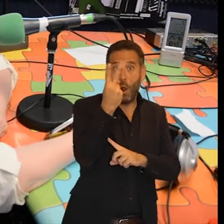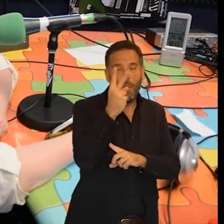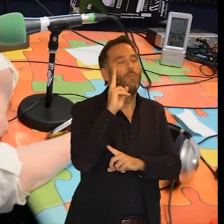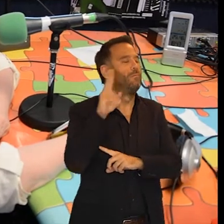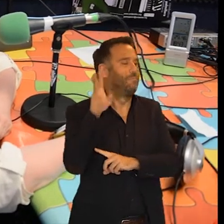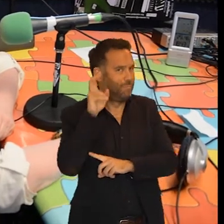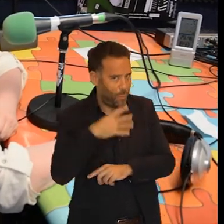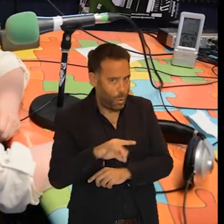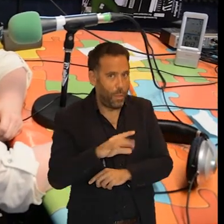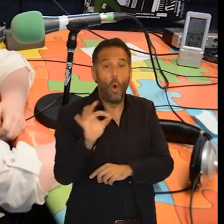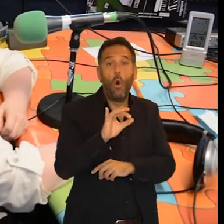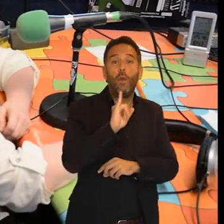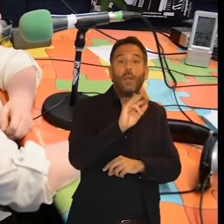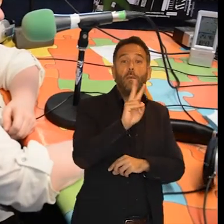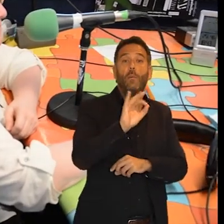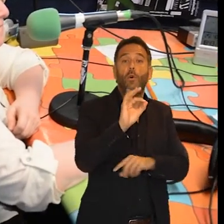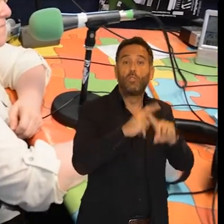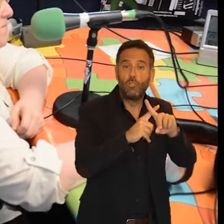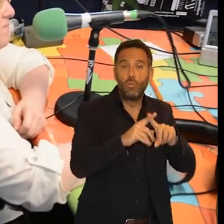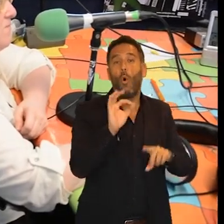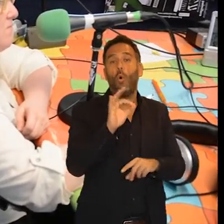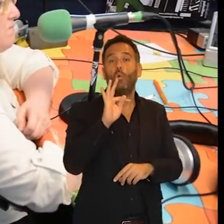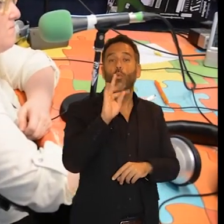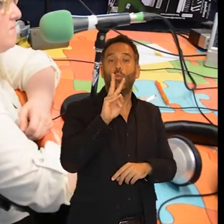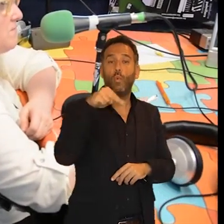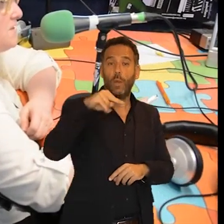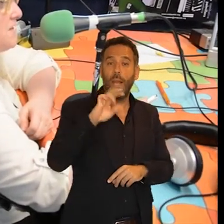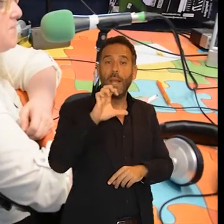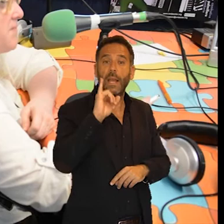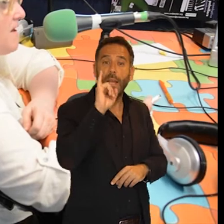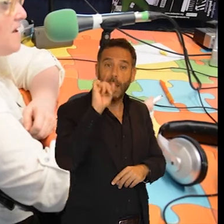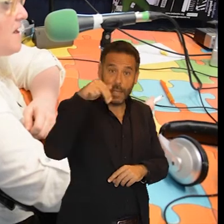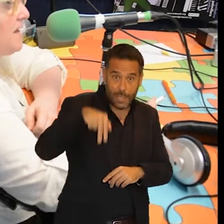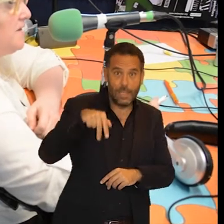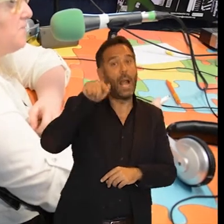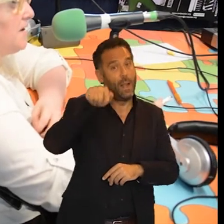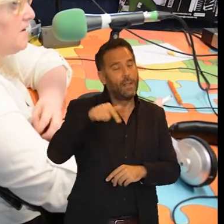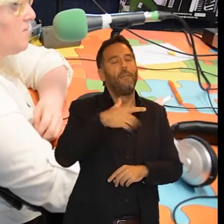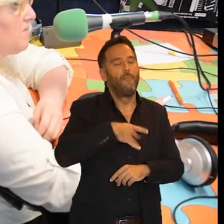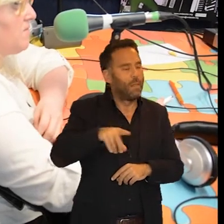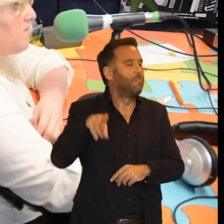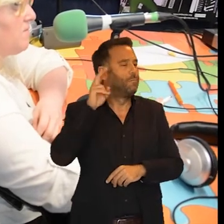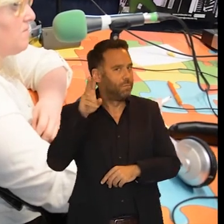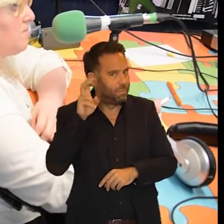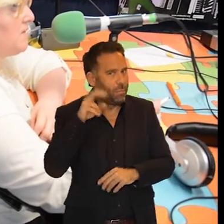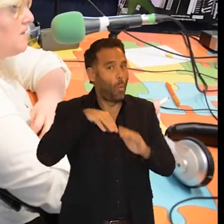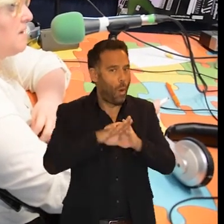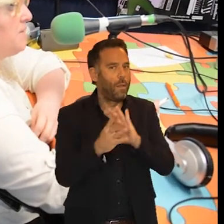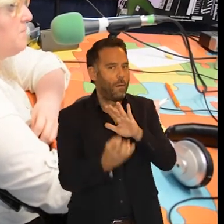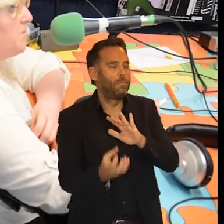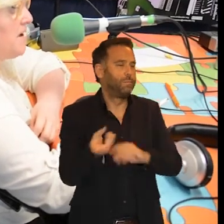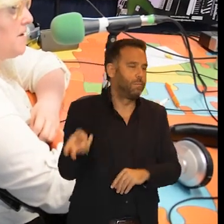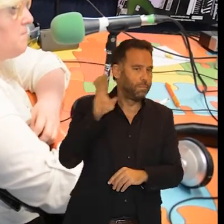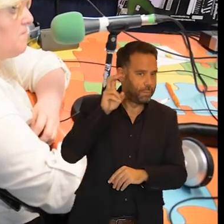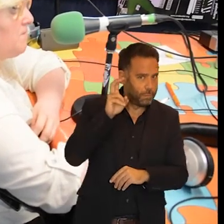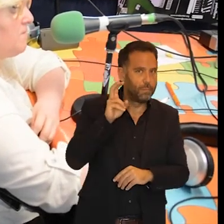escuchar en la aplicación para móviles TuneIn. Buscan ahí Onda Color y ahí también nos pueden guardar en favoritos para el próximo jueves o para